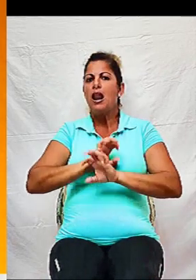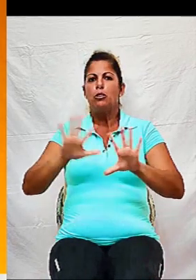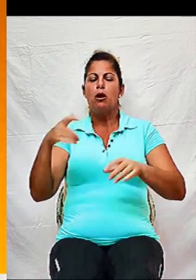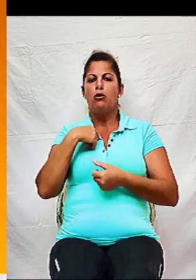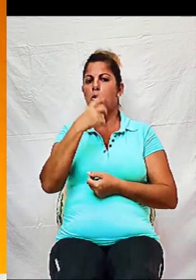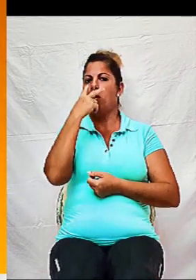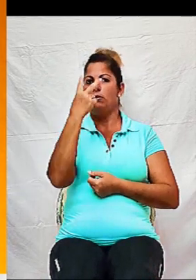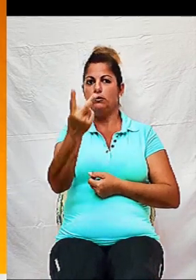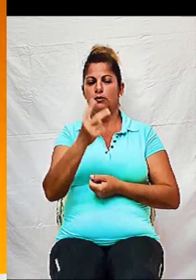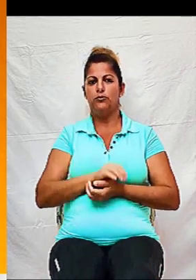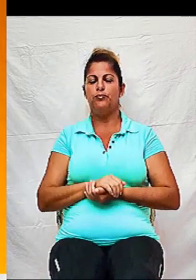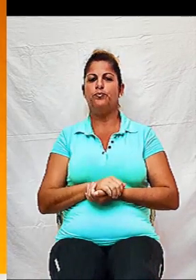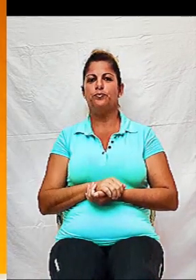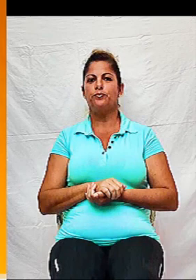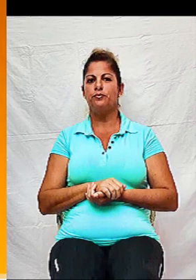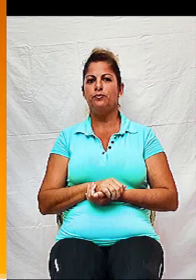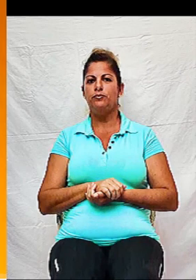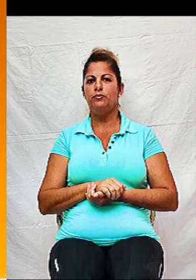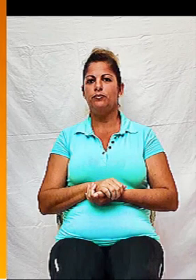intención consciente.